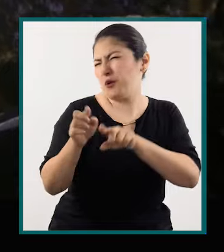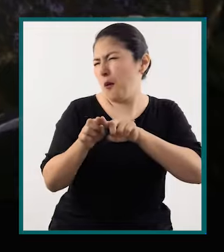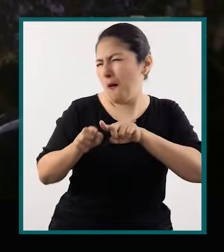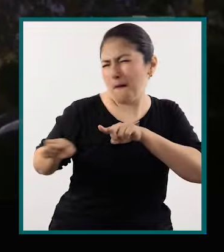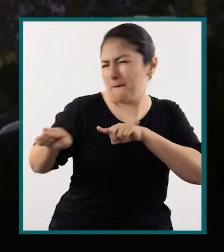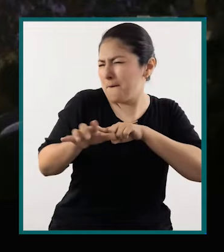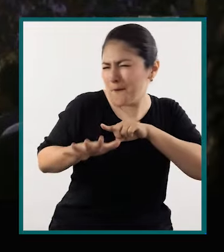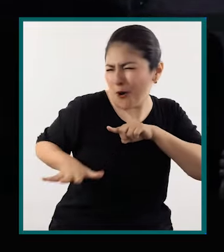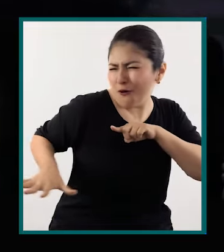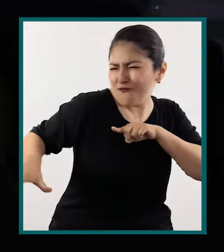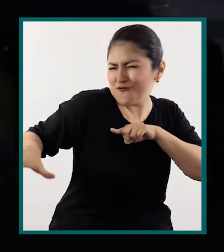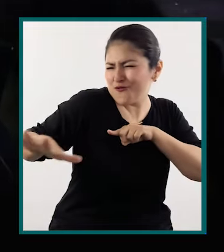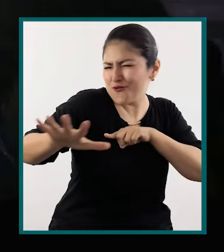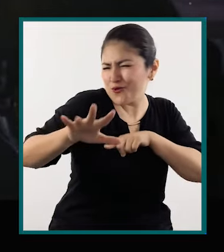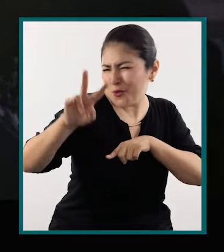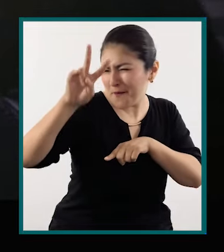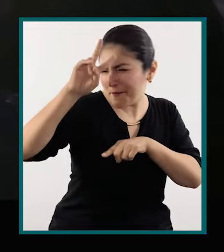peruana,